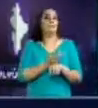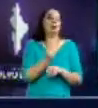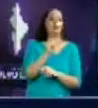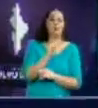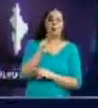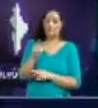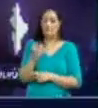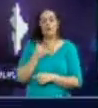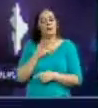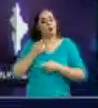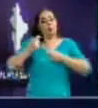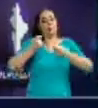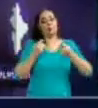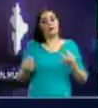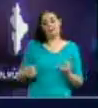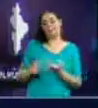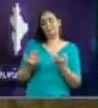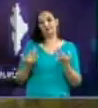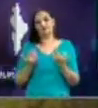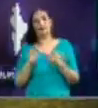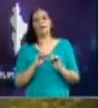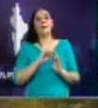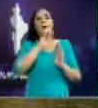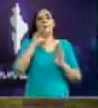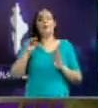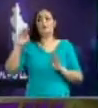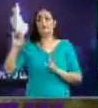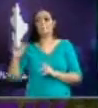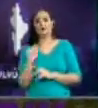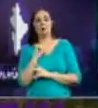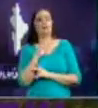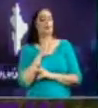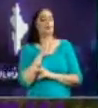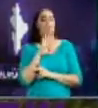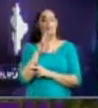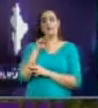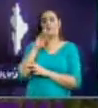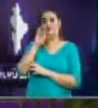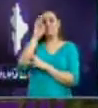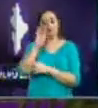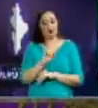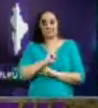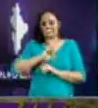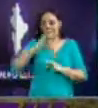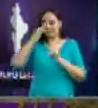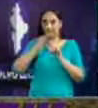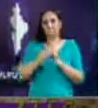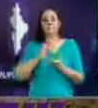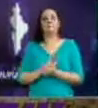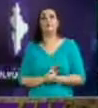controlado el incendio de la muralla en un 90% el siniestro que afectó la sierra de los municipios de linares